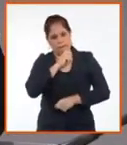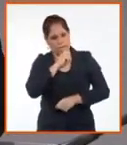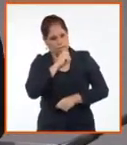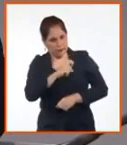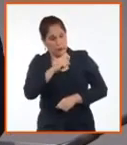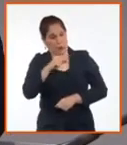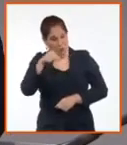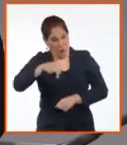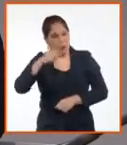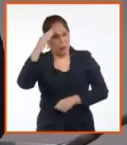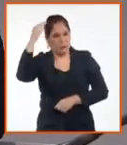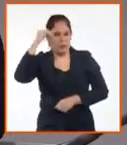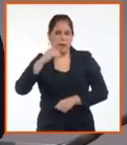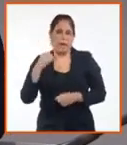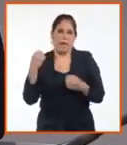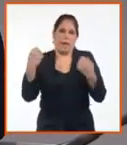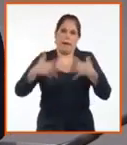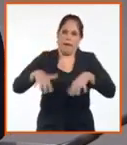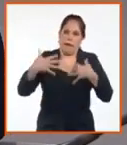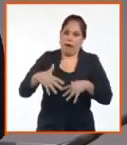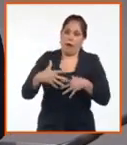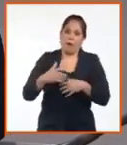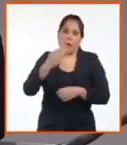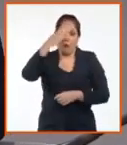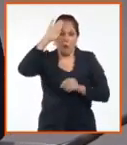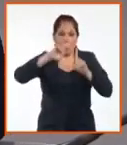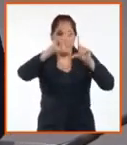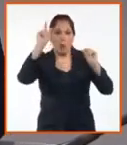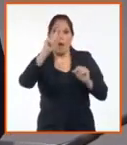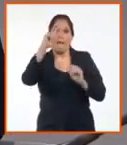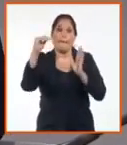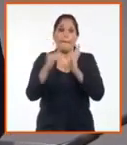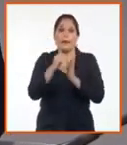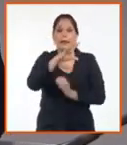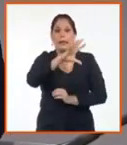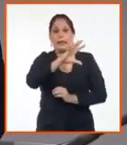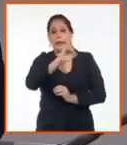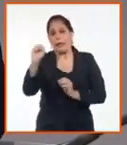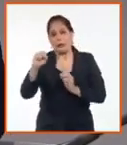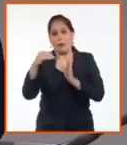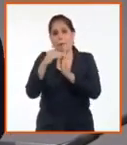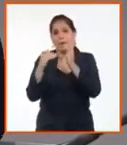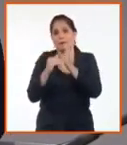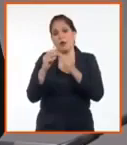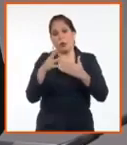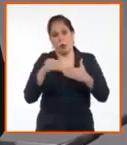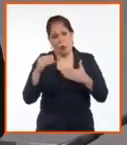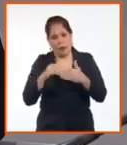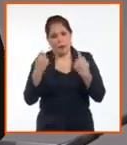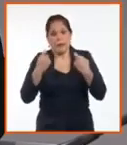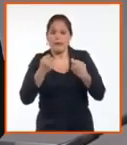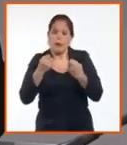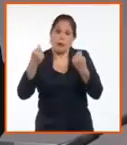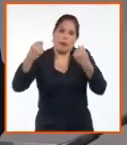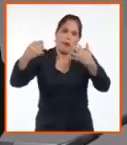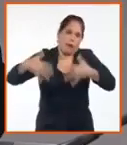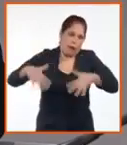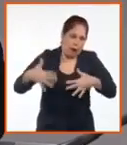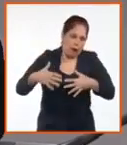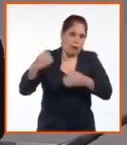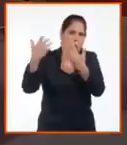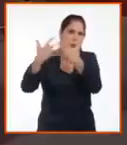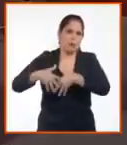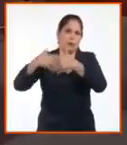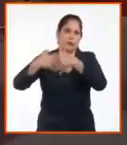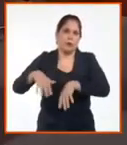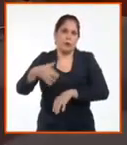estaremos hablando que el país necesitaría alrededor de mil 400 mil 500 millones de dólares por los presos que han subido y así tanto